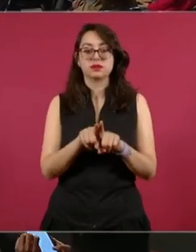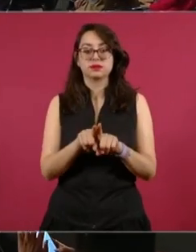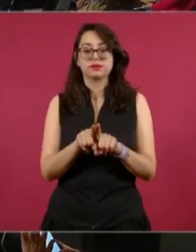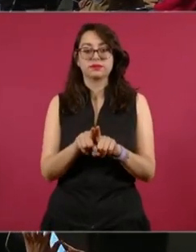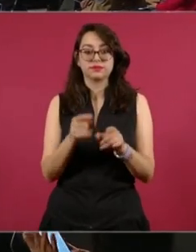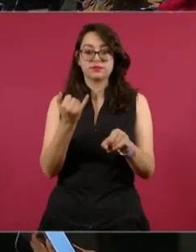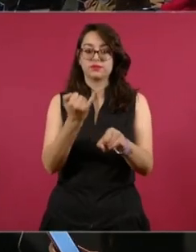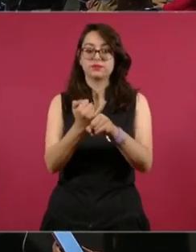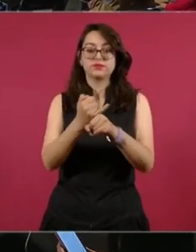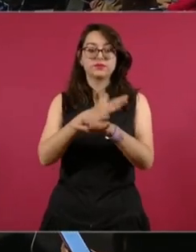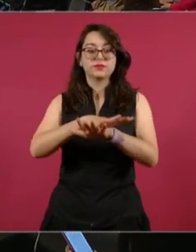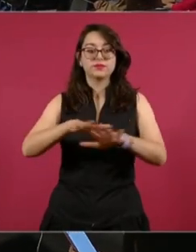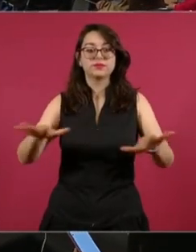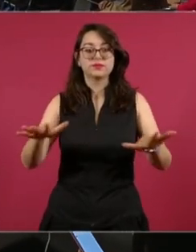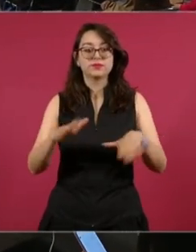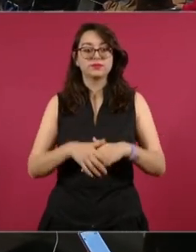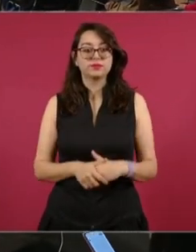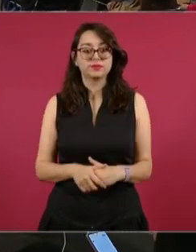precios.